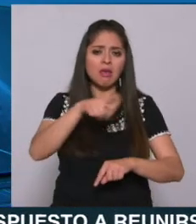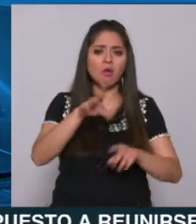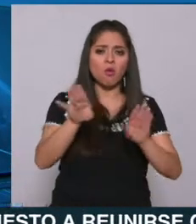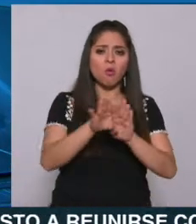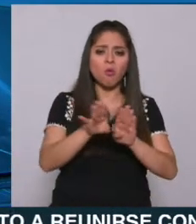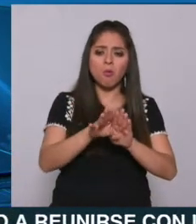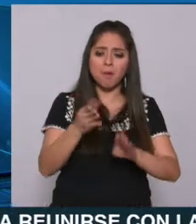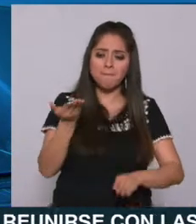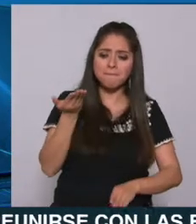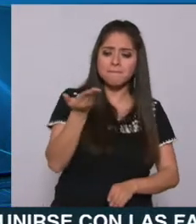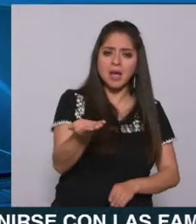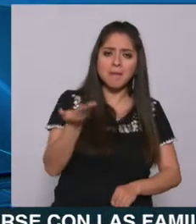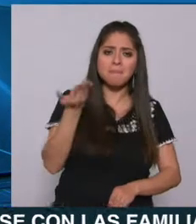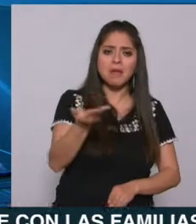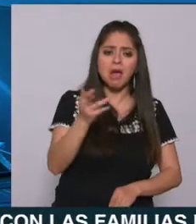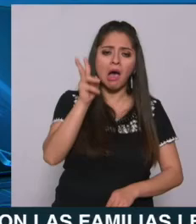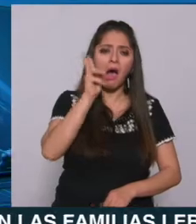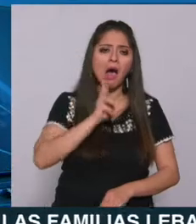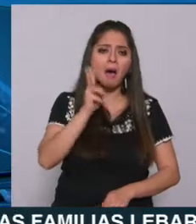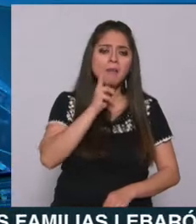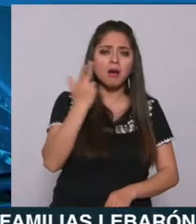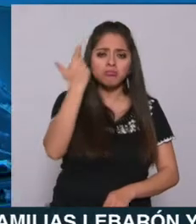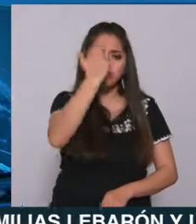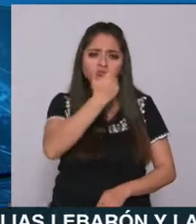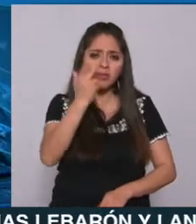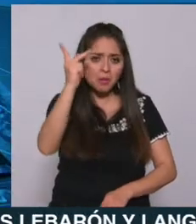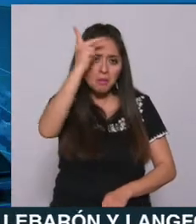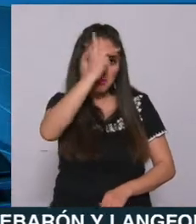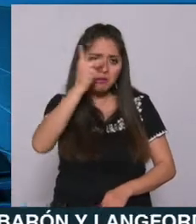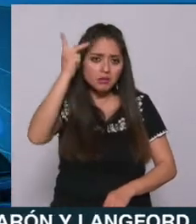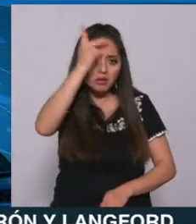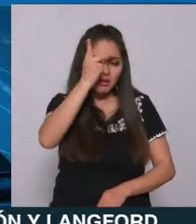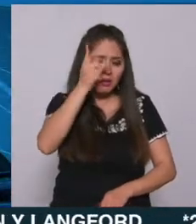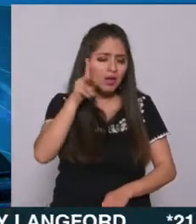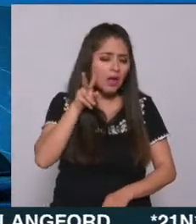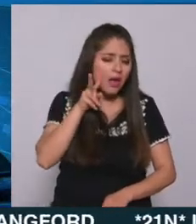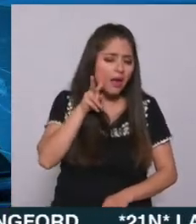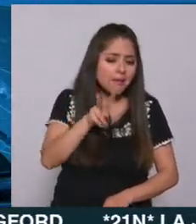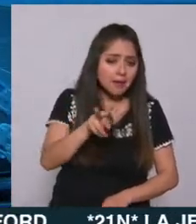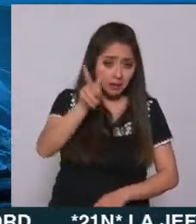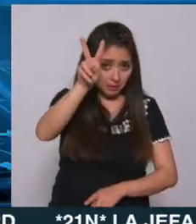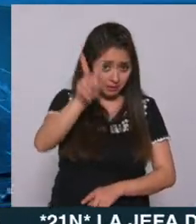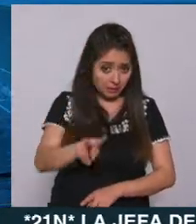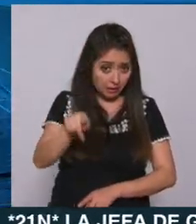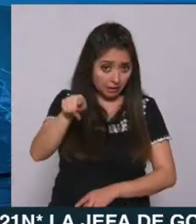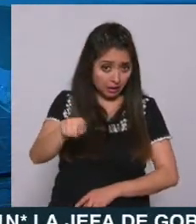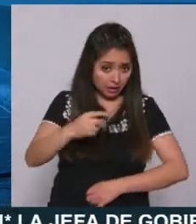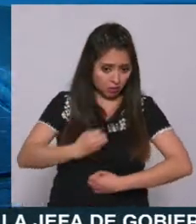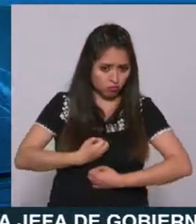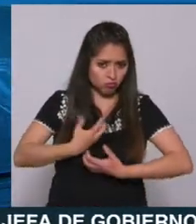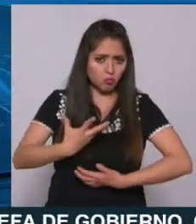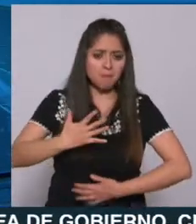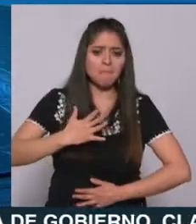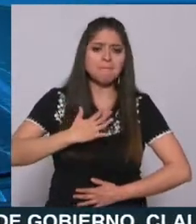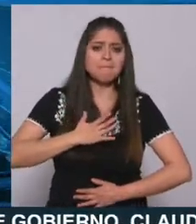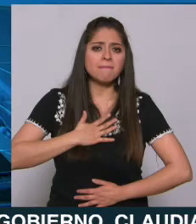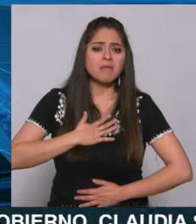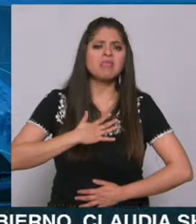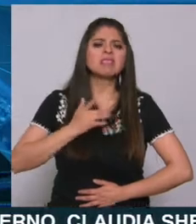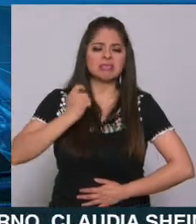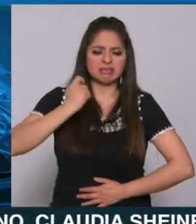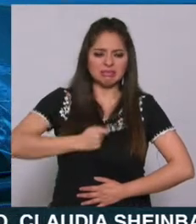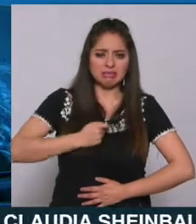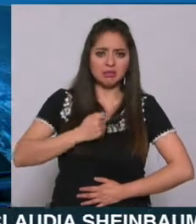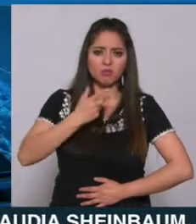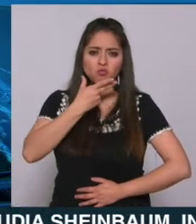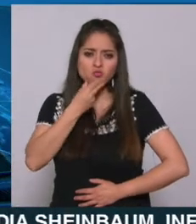psicológicos para comprobar si lo que ella dice sobre su identidad de género es